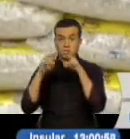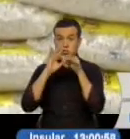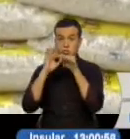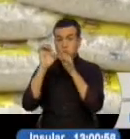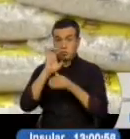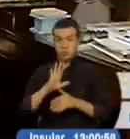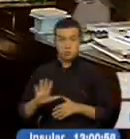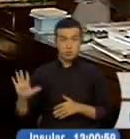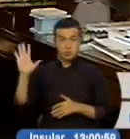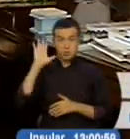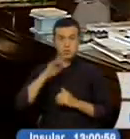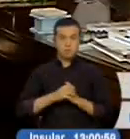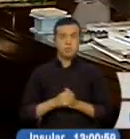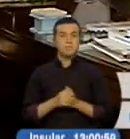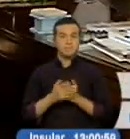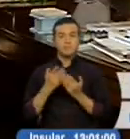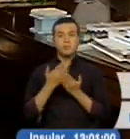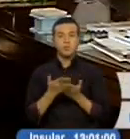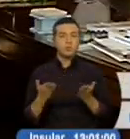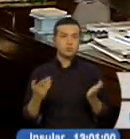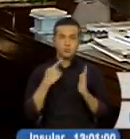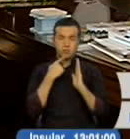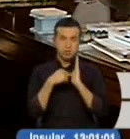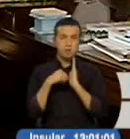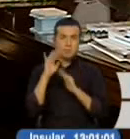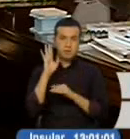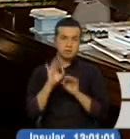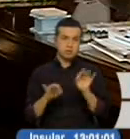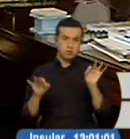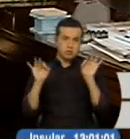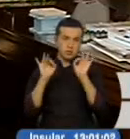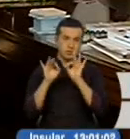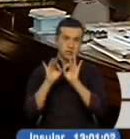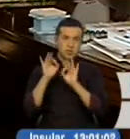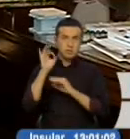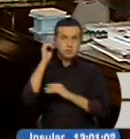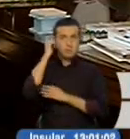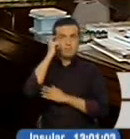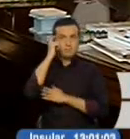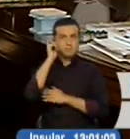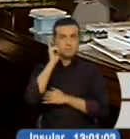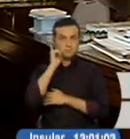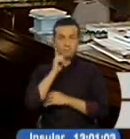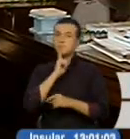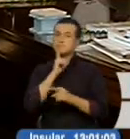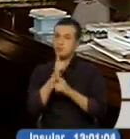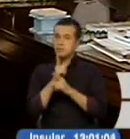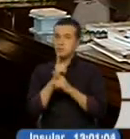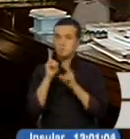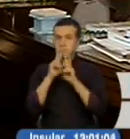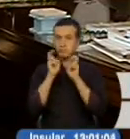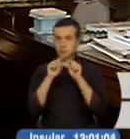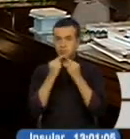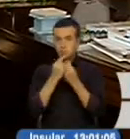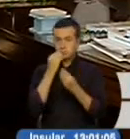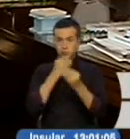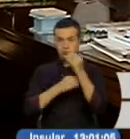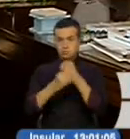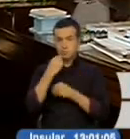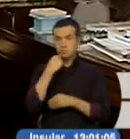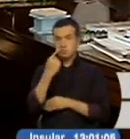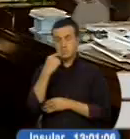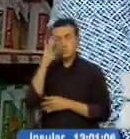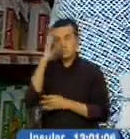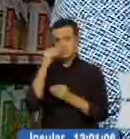Unión Europea. Pusimos los productos más relevantes que creímos pertinente para el caso del grupo de alimentos, porque de hecho hay